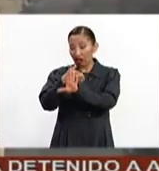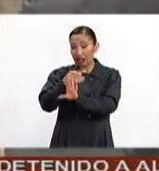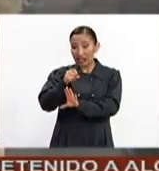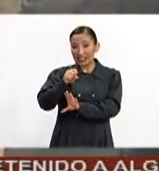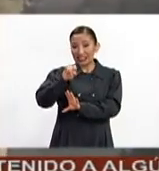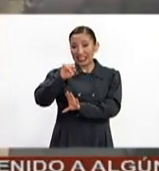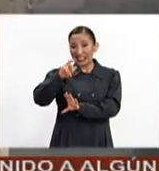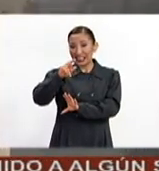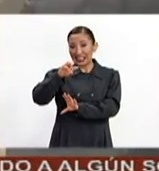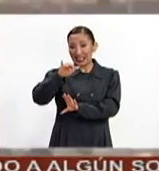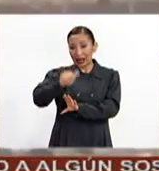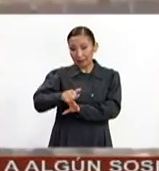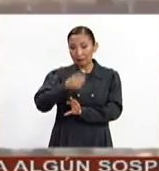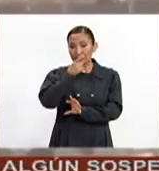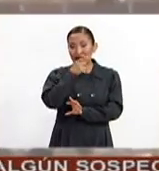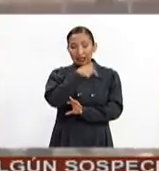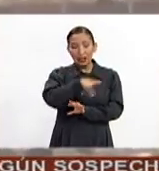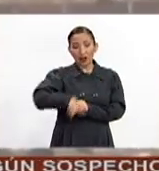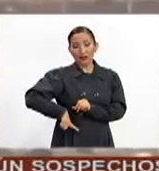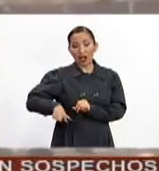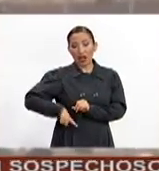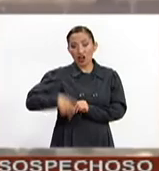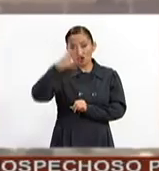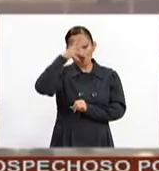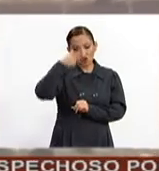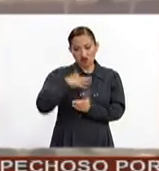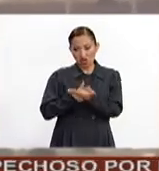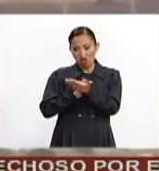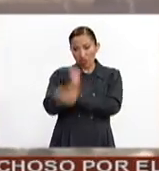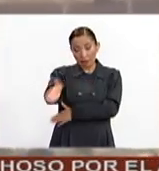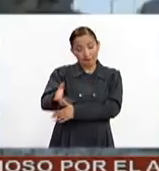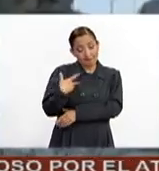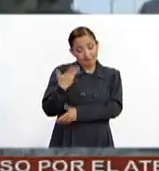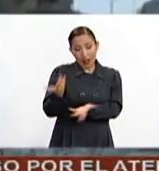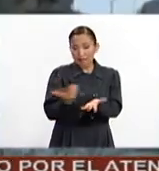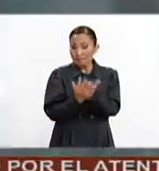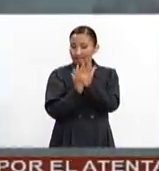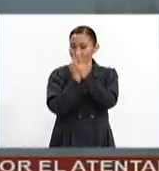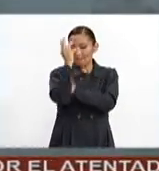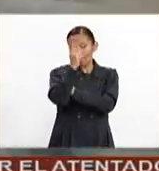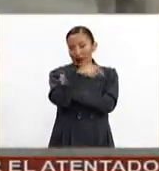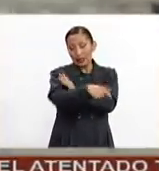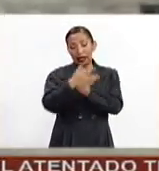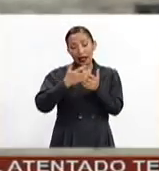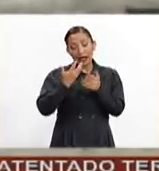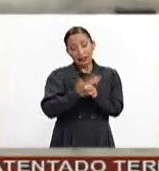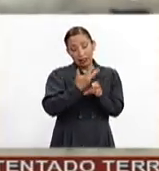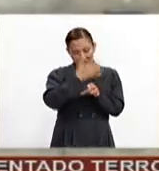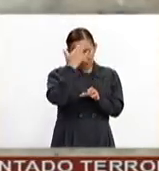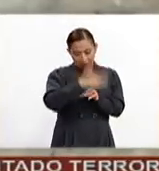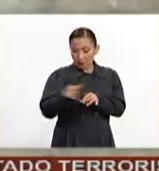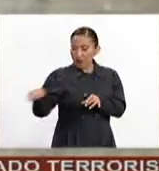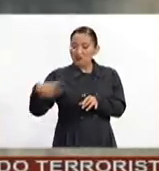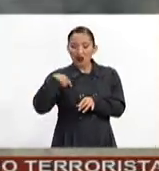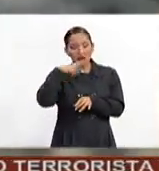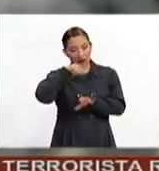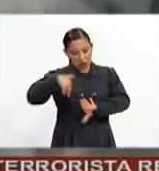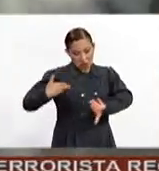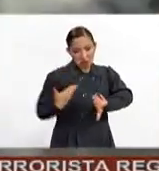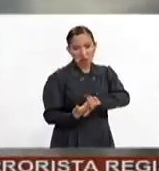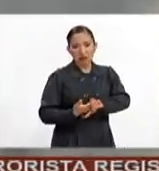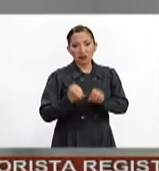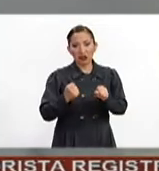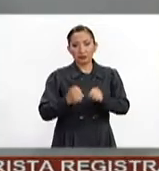atacar Siria. Agregaron que el gobierno de Trump cruzó líneas rojas con esa ofensiva y que la Unión Americana conoce su capacidad de reacción.